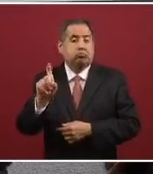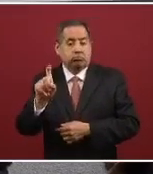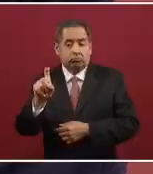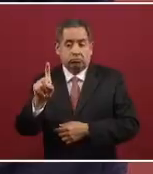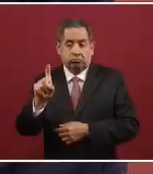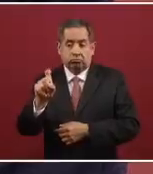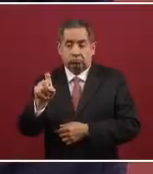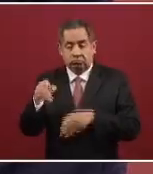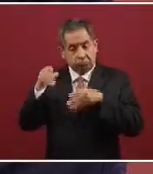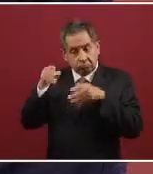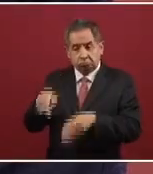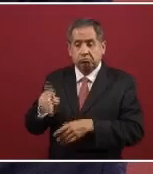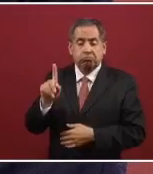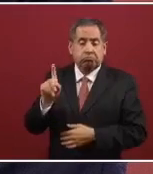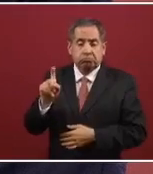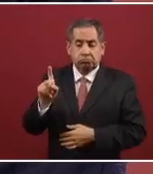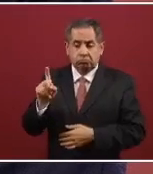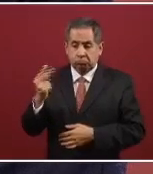que es una necesidad.